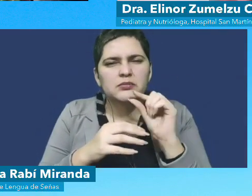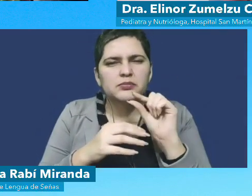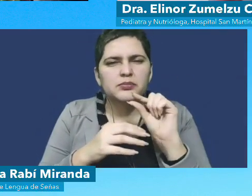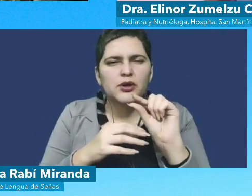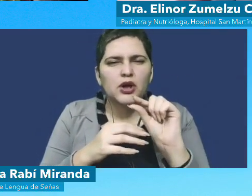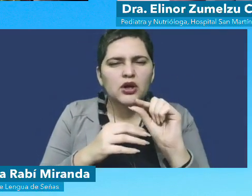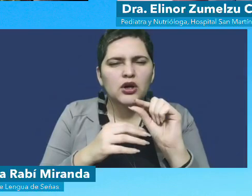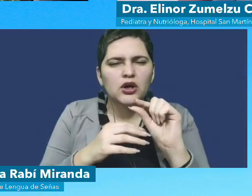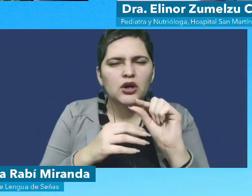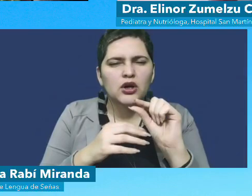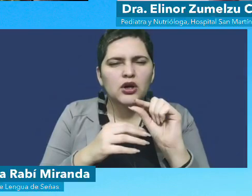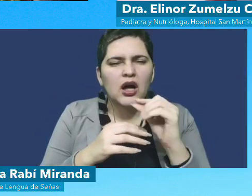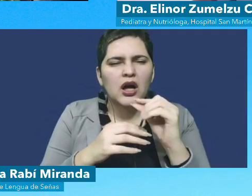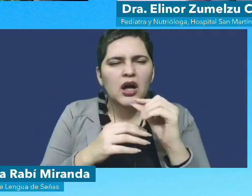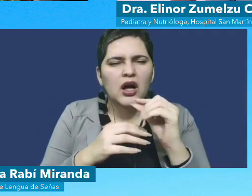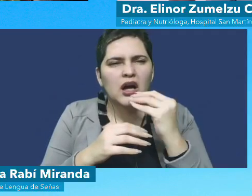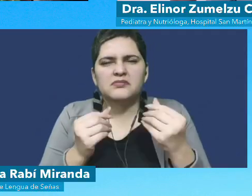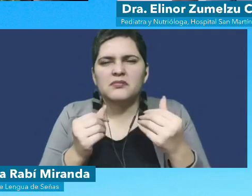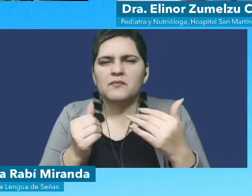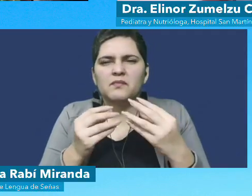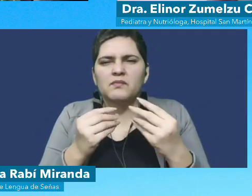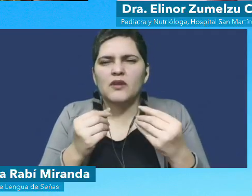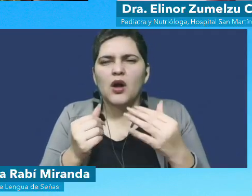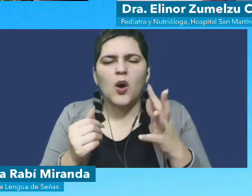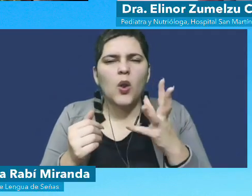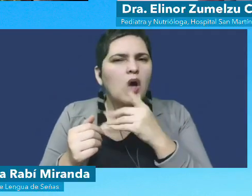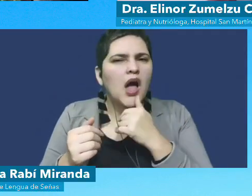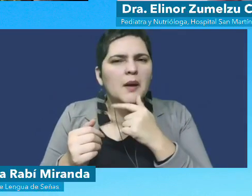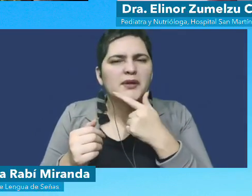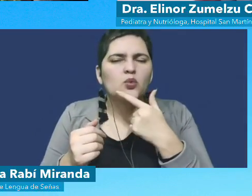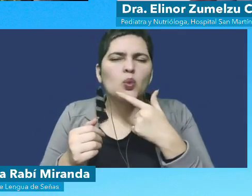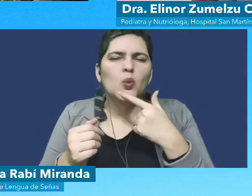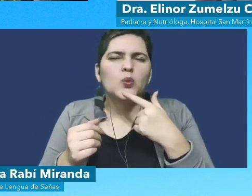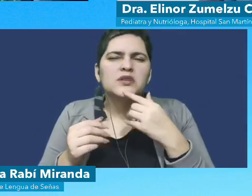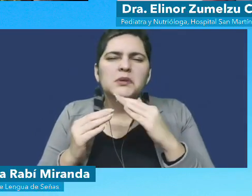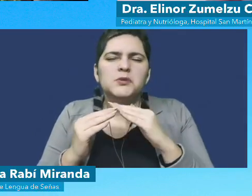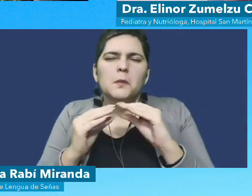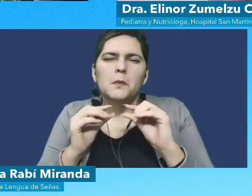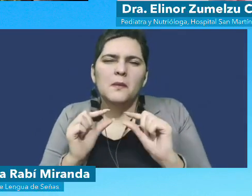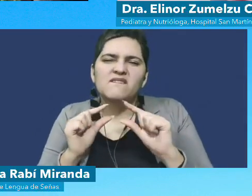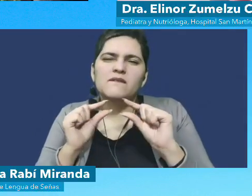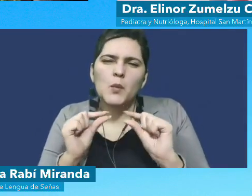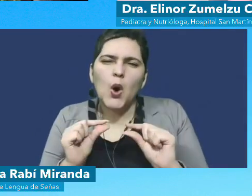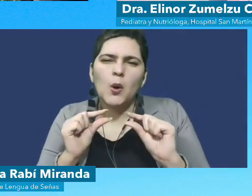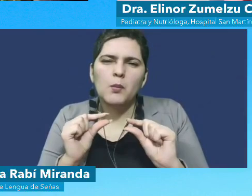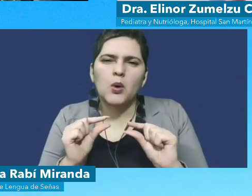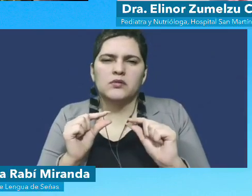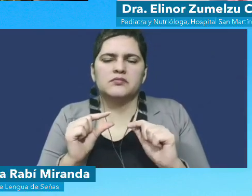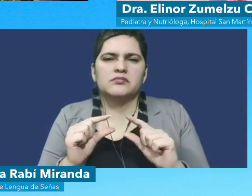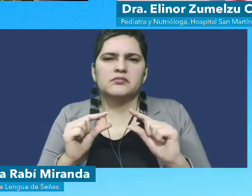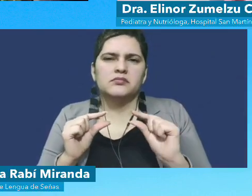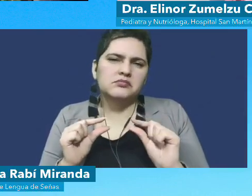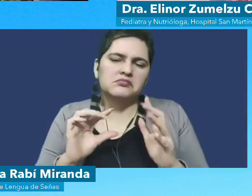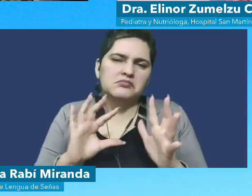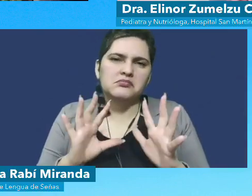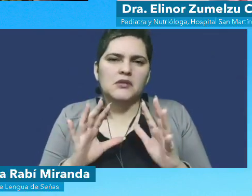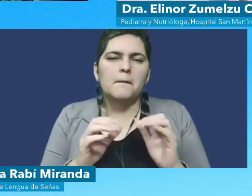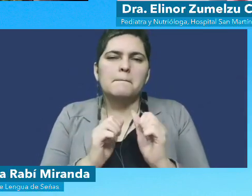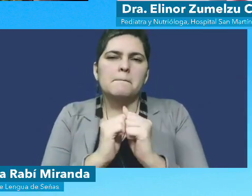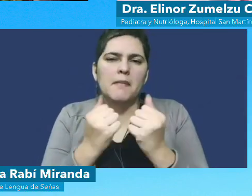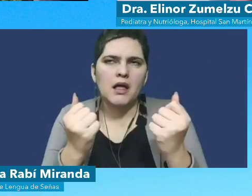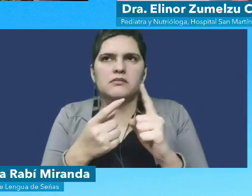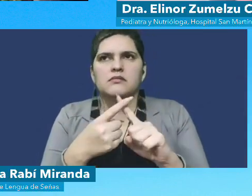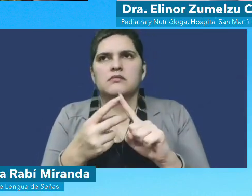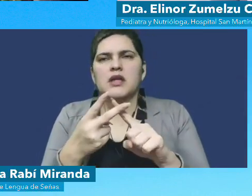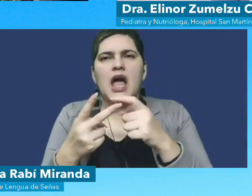soso, bien neutro, dulce plano, o menos dulce. Entonces, pan, galleta, yogur